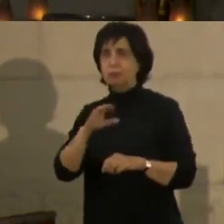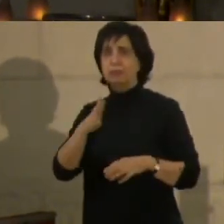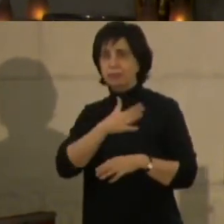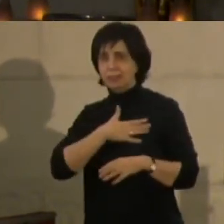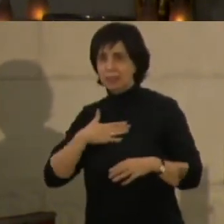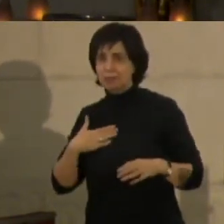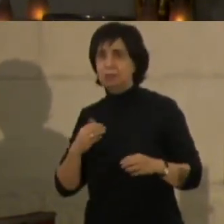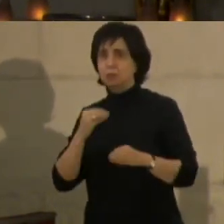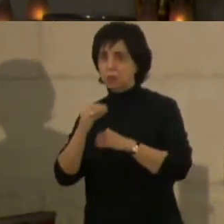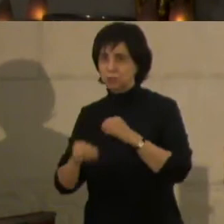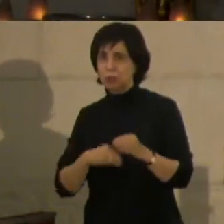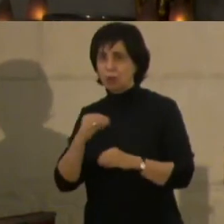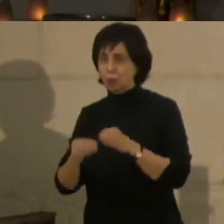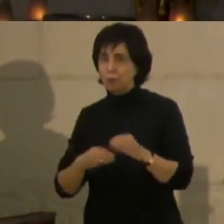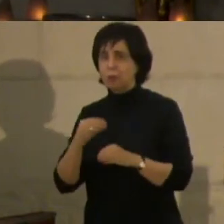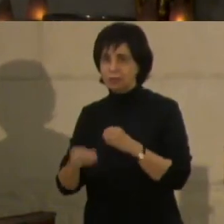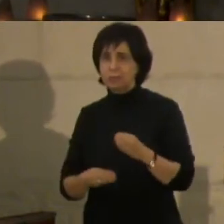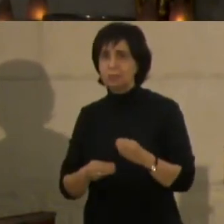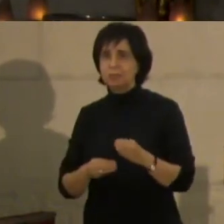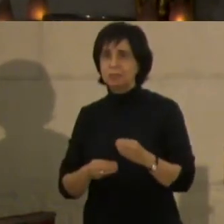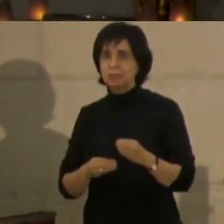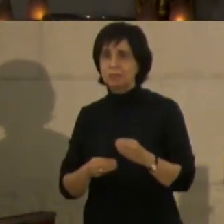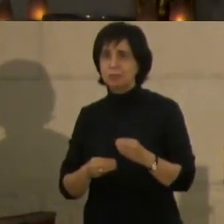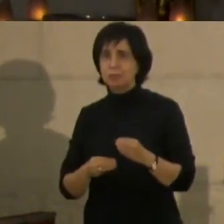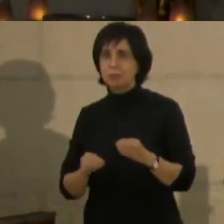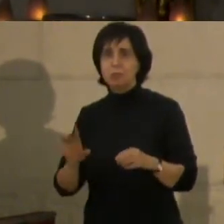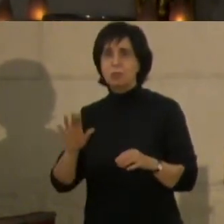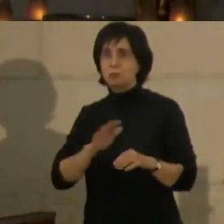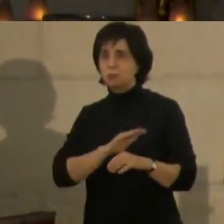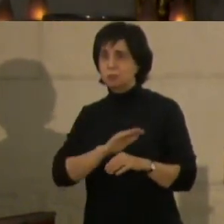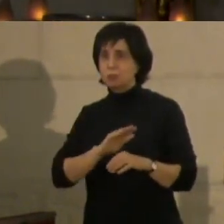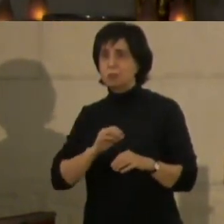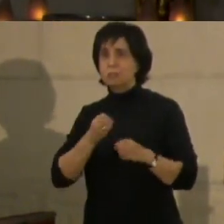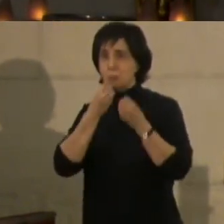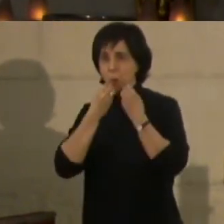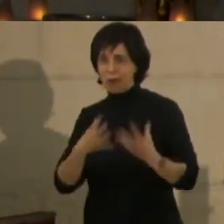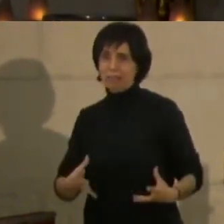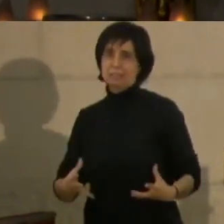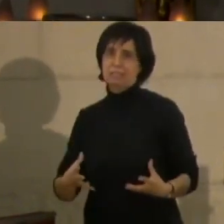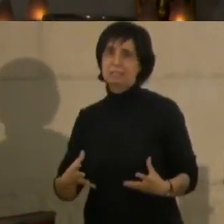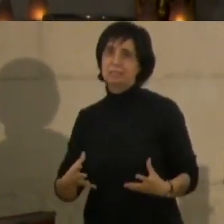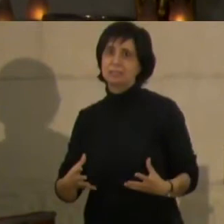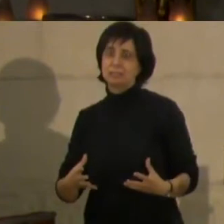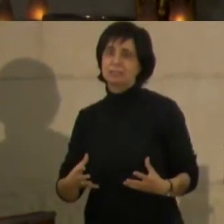Queremos que nuestras obras no sean malas, que nuestras obras sean buenas.